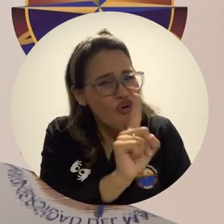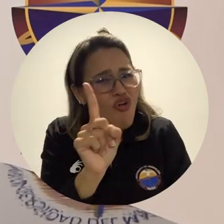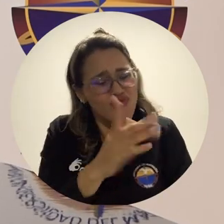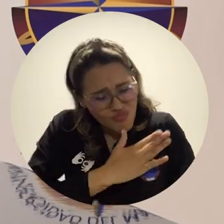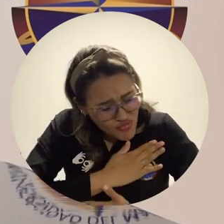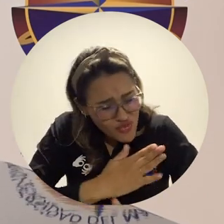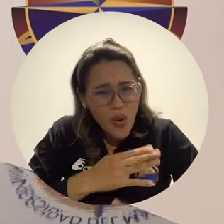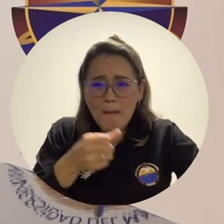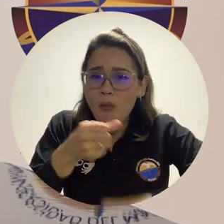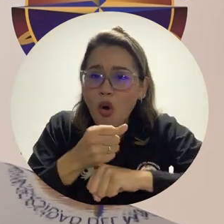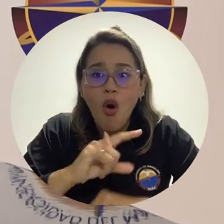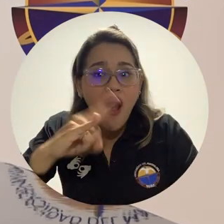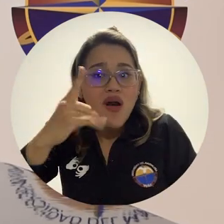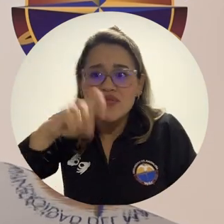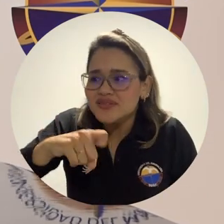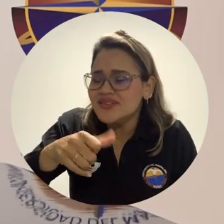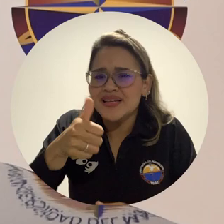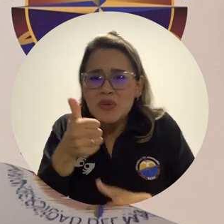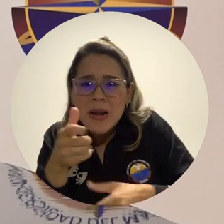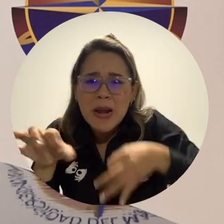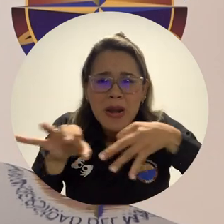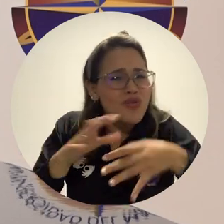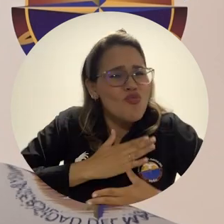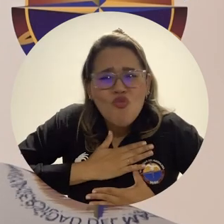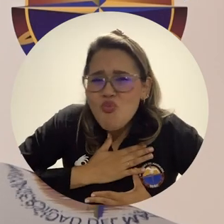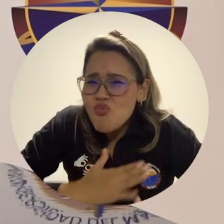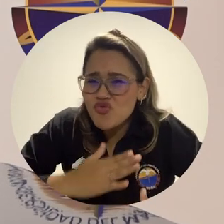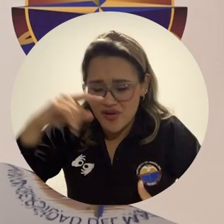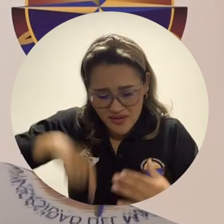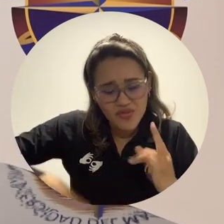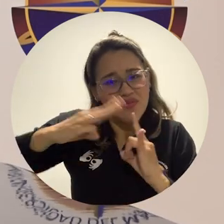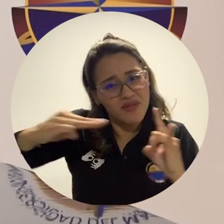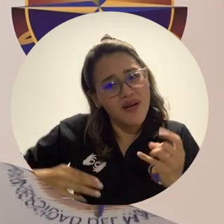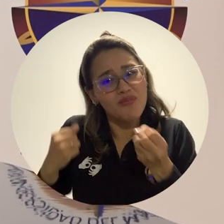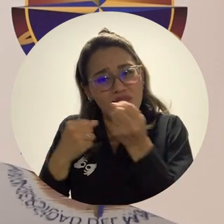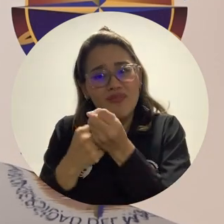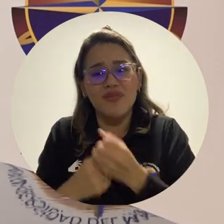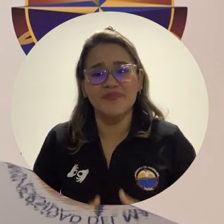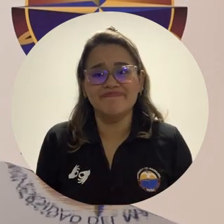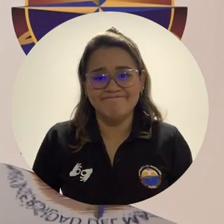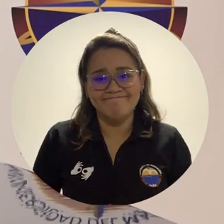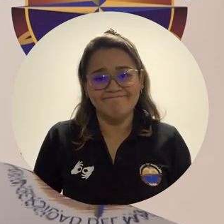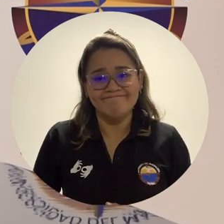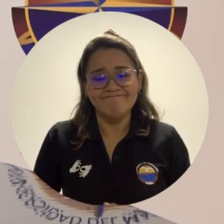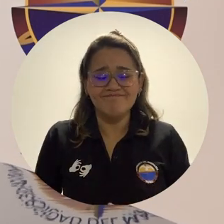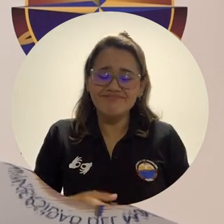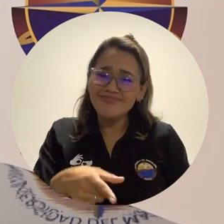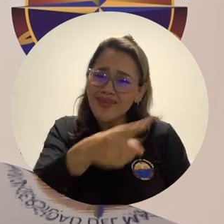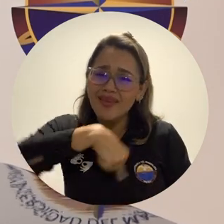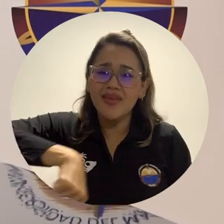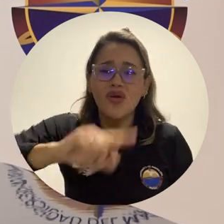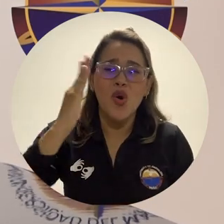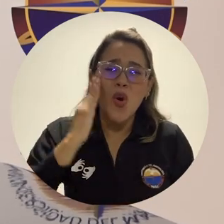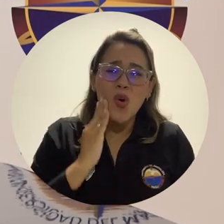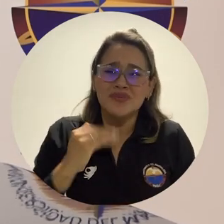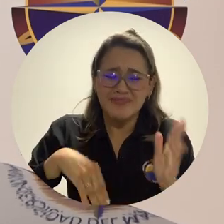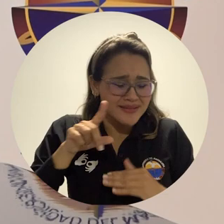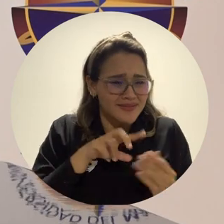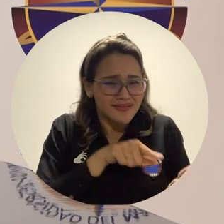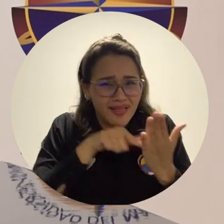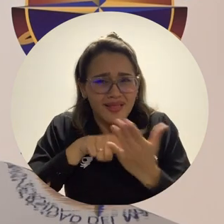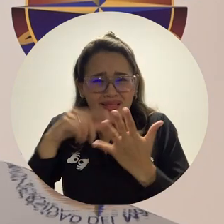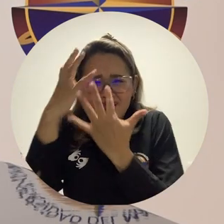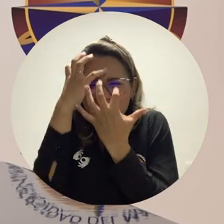entender. Padres, madres de familia, no están solos. Si necesitan apoyo, si necesitan compañía, si necesitan asesoría, también está la